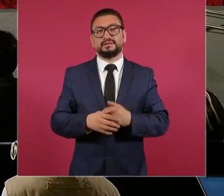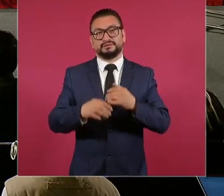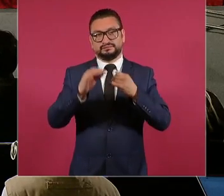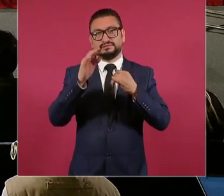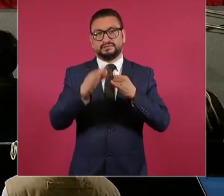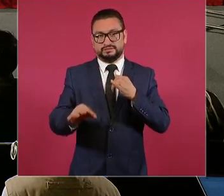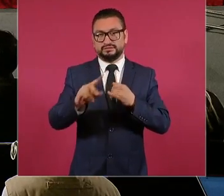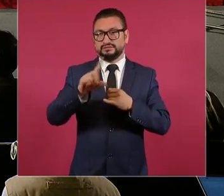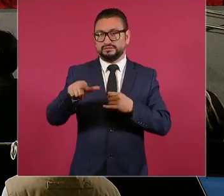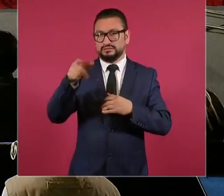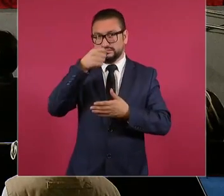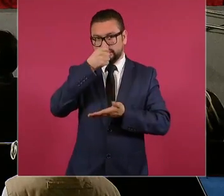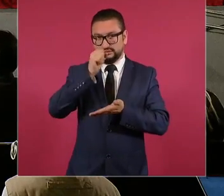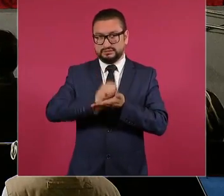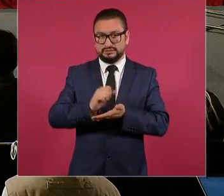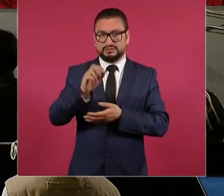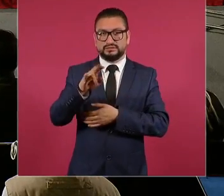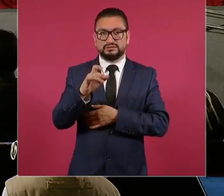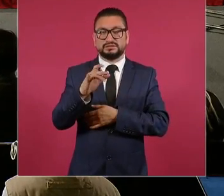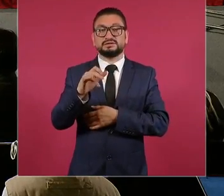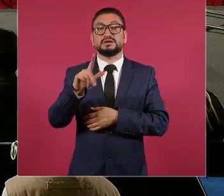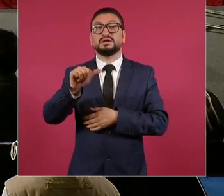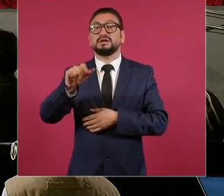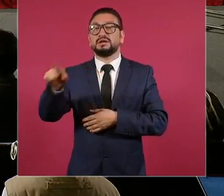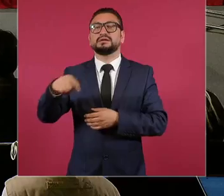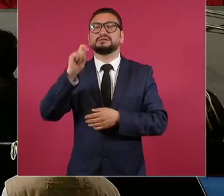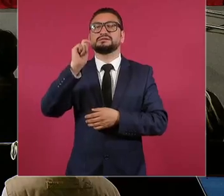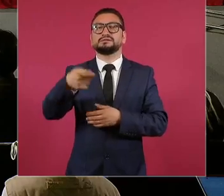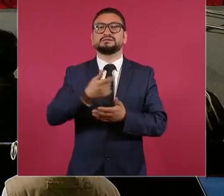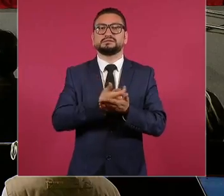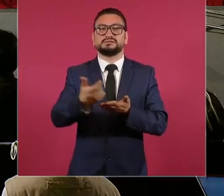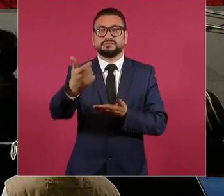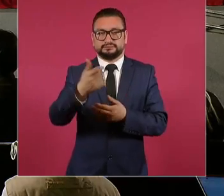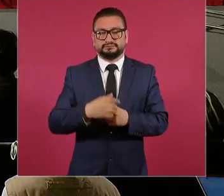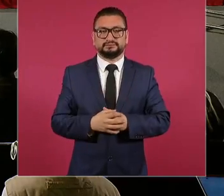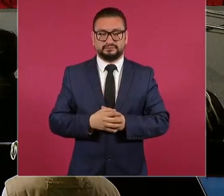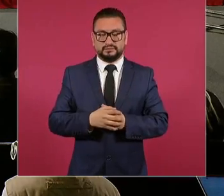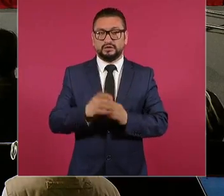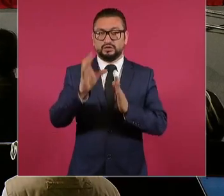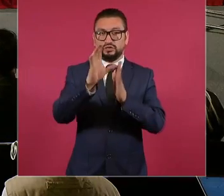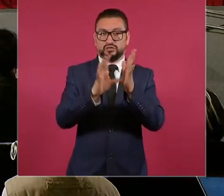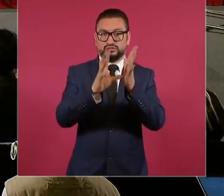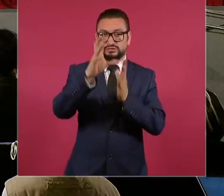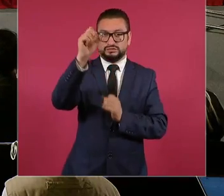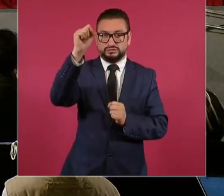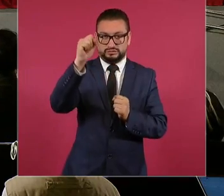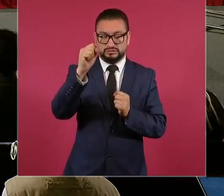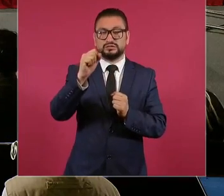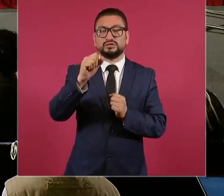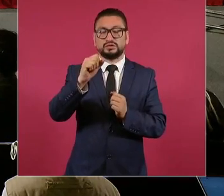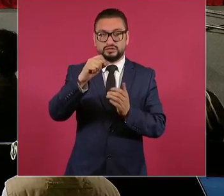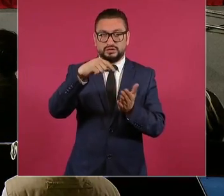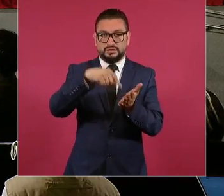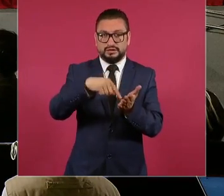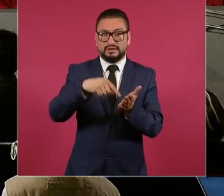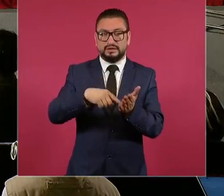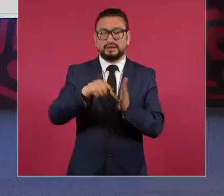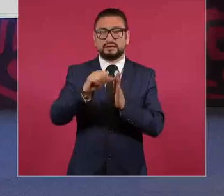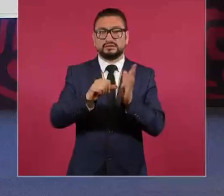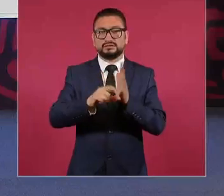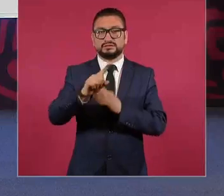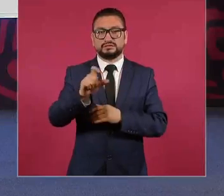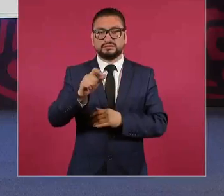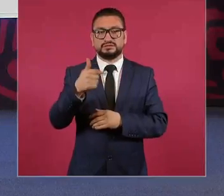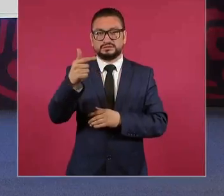palabra a la secretaria Rosicela, el tema de remuneraciones. La Constitución, en el artículo 127, fracción